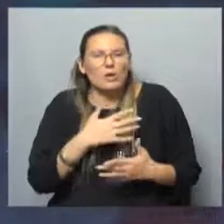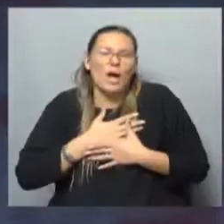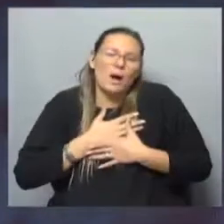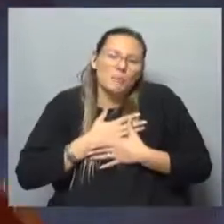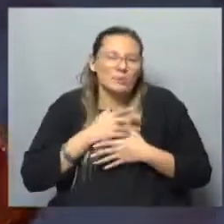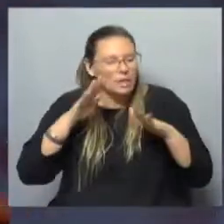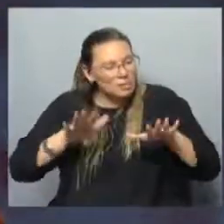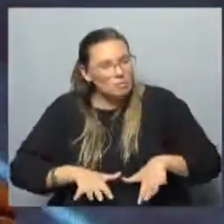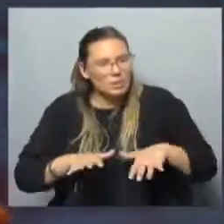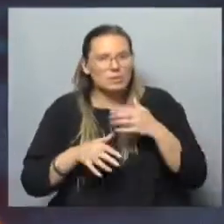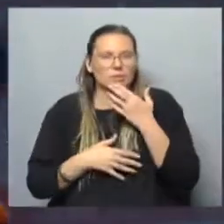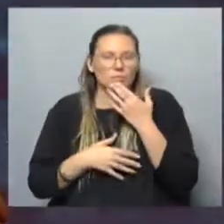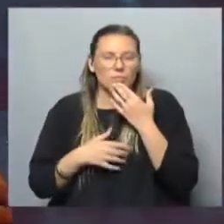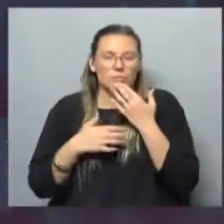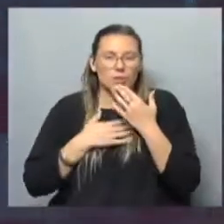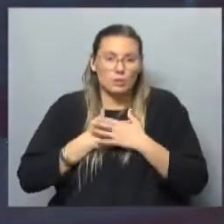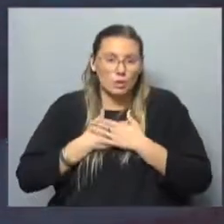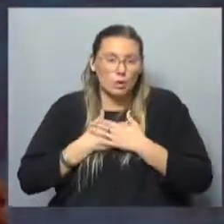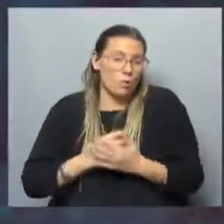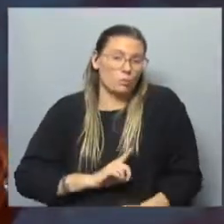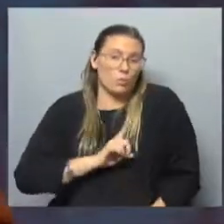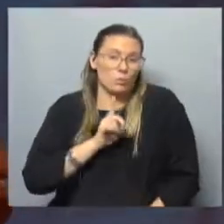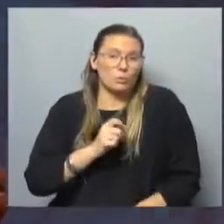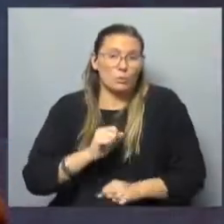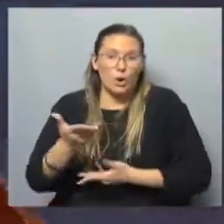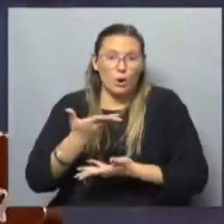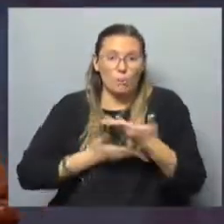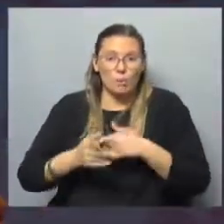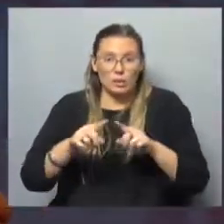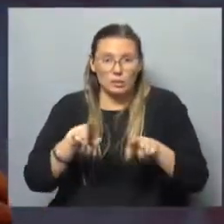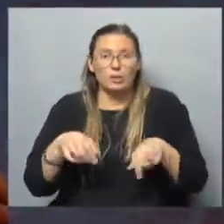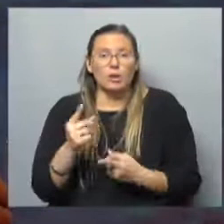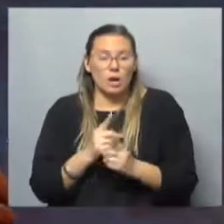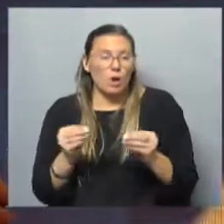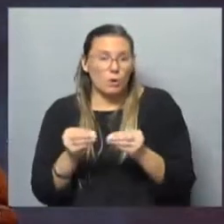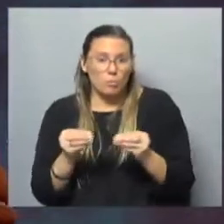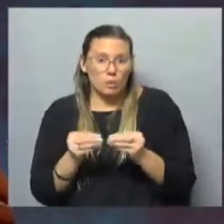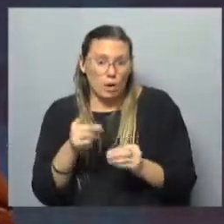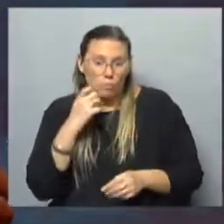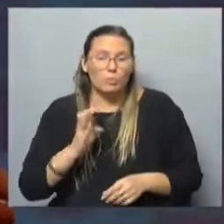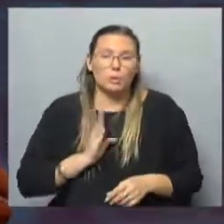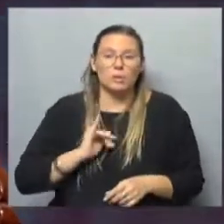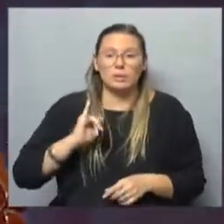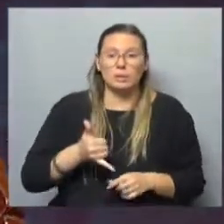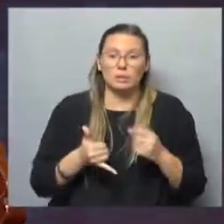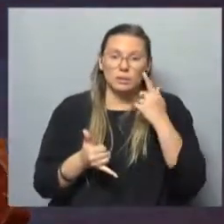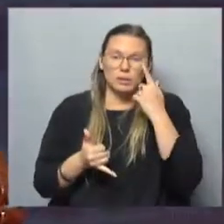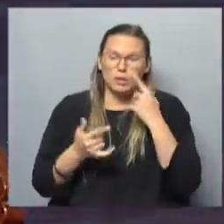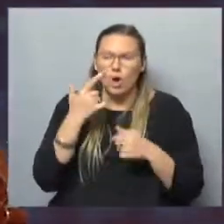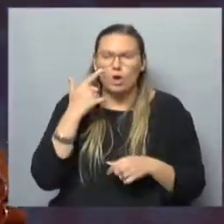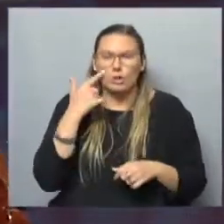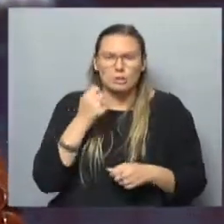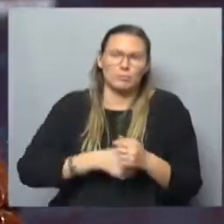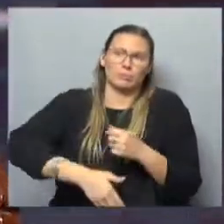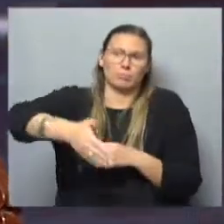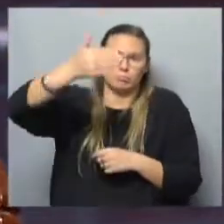tanta admiración? Yo me siento un privilegiado de poder compartir escenario con muchos colegas, muchas colegas, y nos conocemos hace